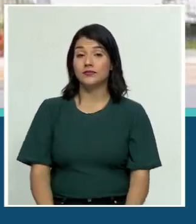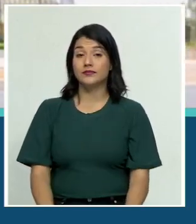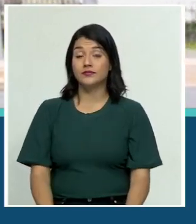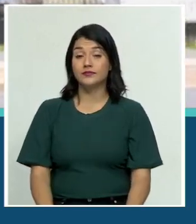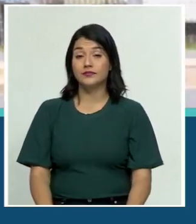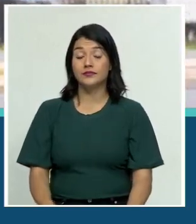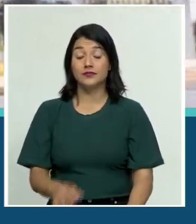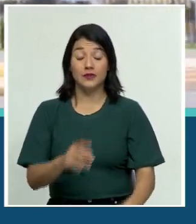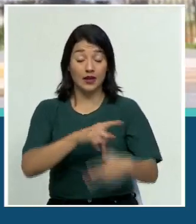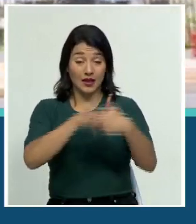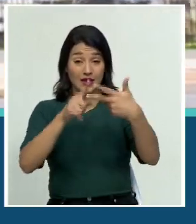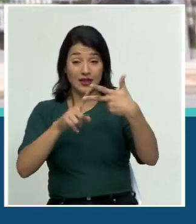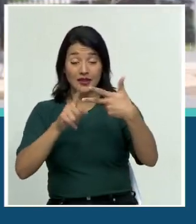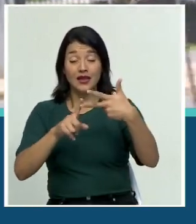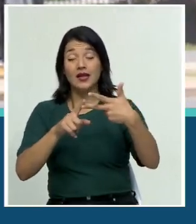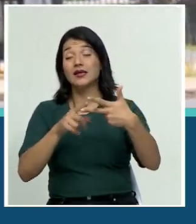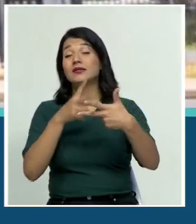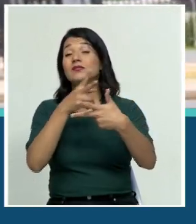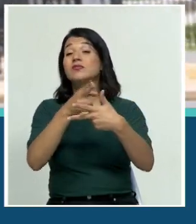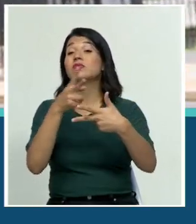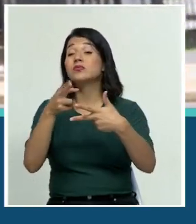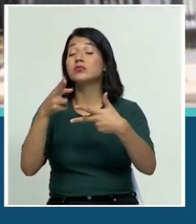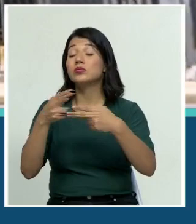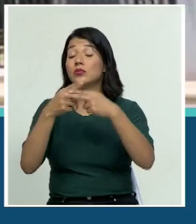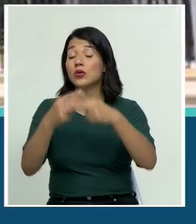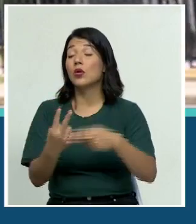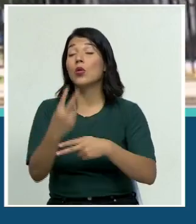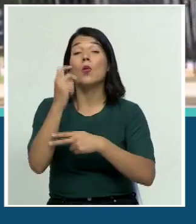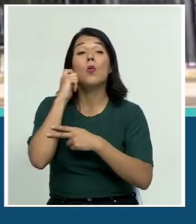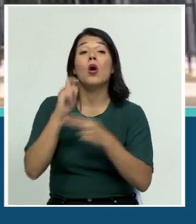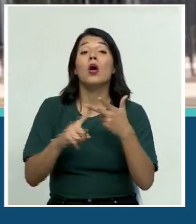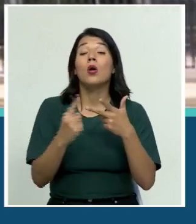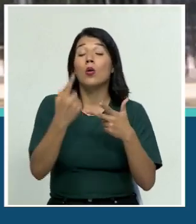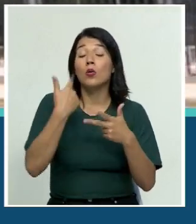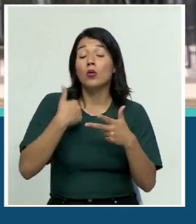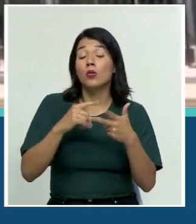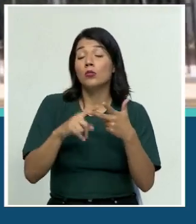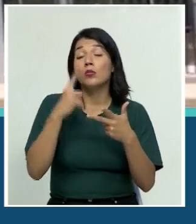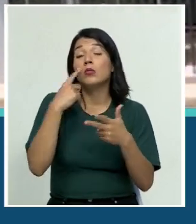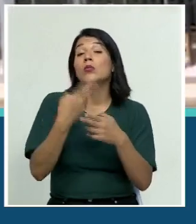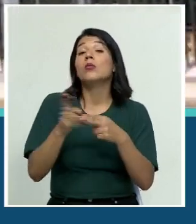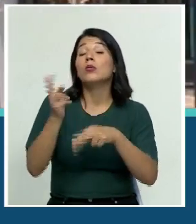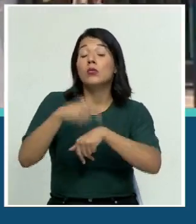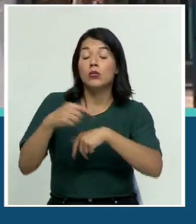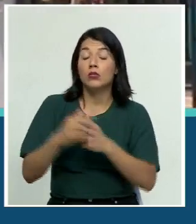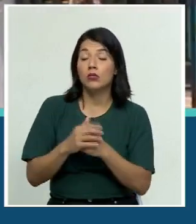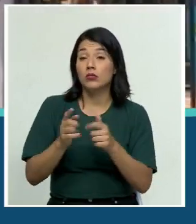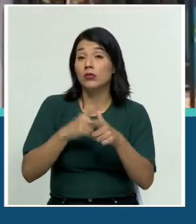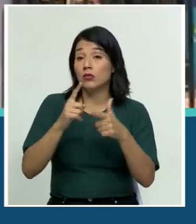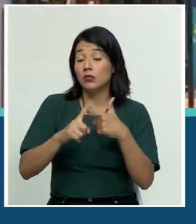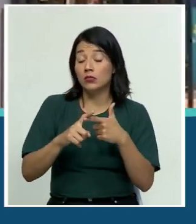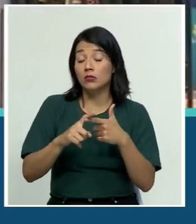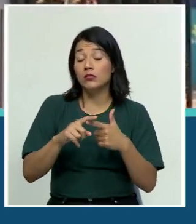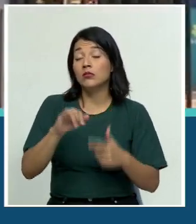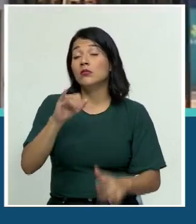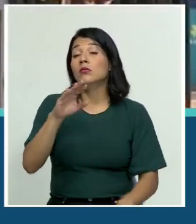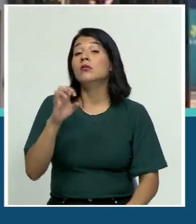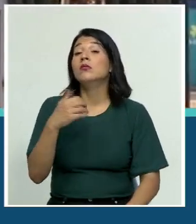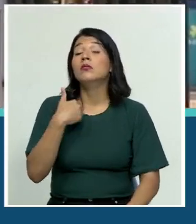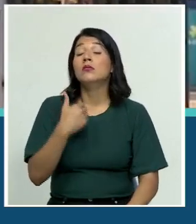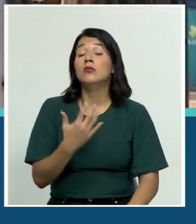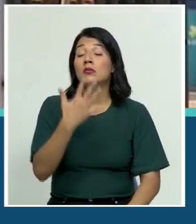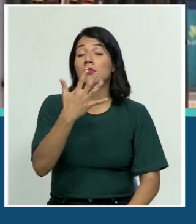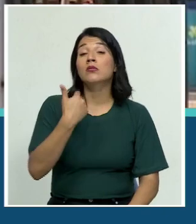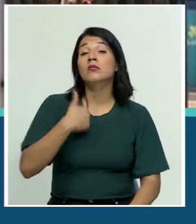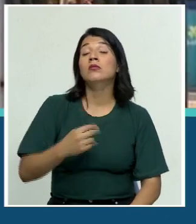3 directivas destituidas, se nombraron a 2 mujeres y un hombre de manera interina, con lo que la Junta del ICE quedó conformada por 5 hombres